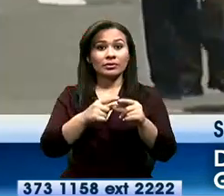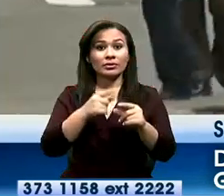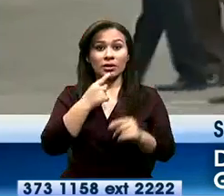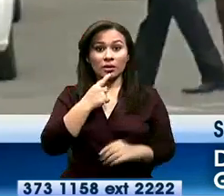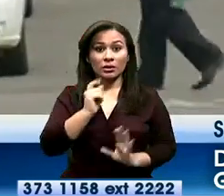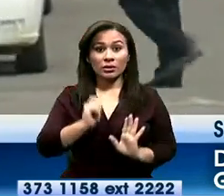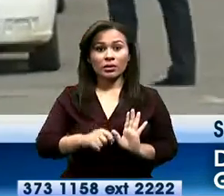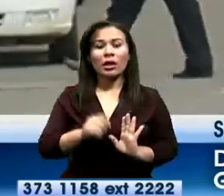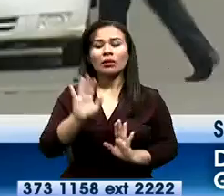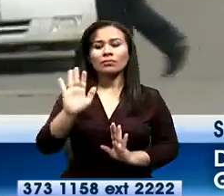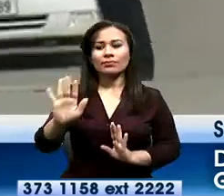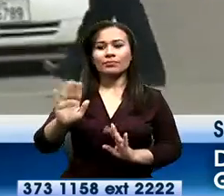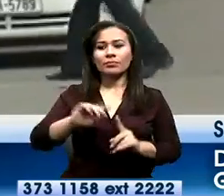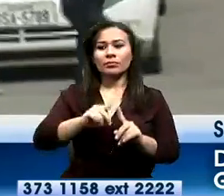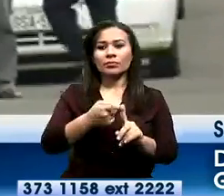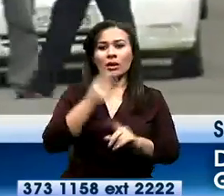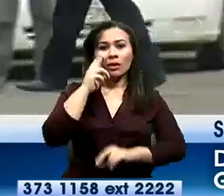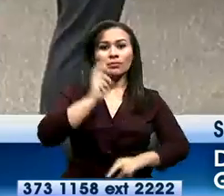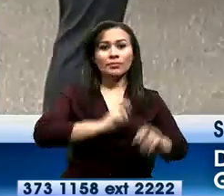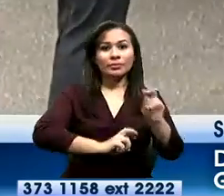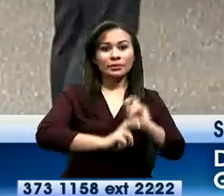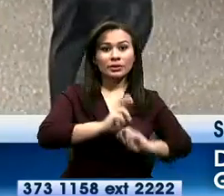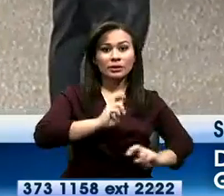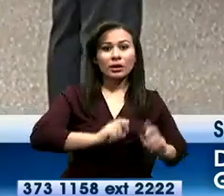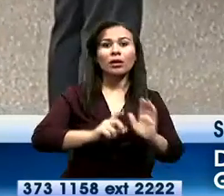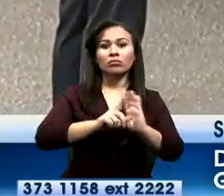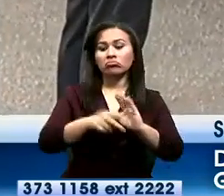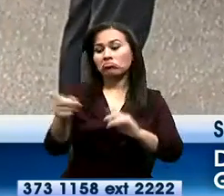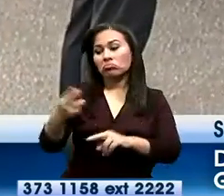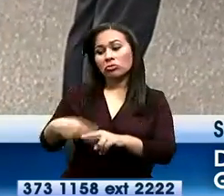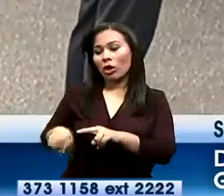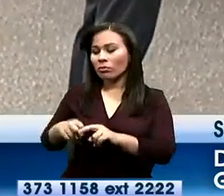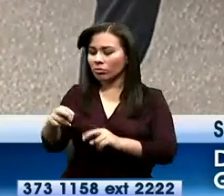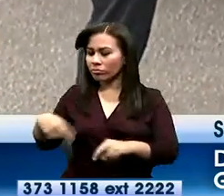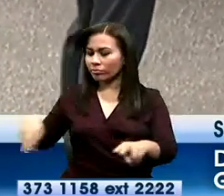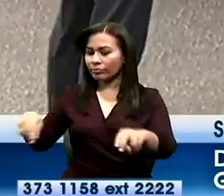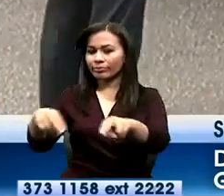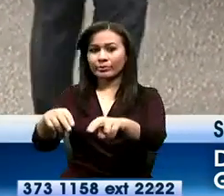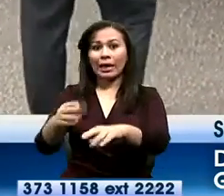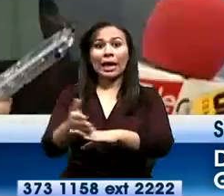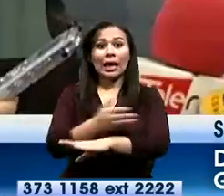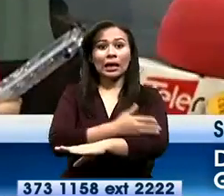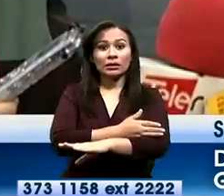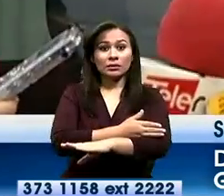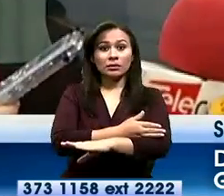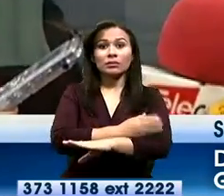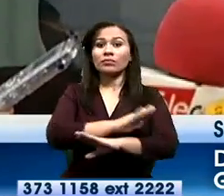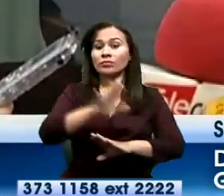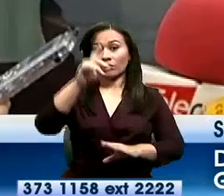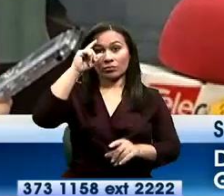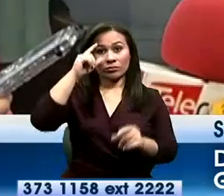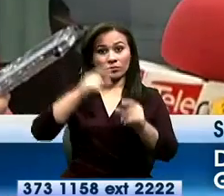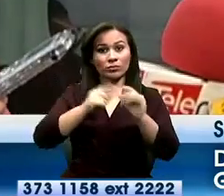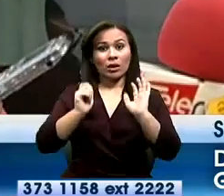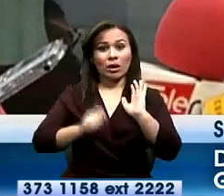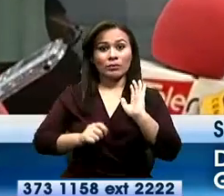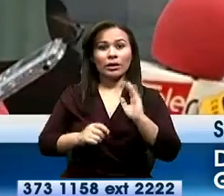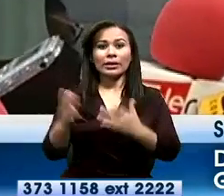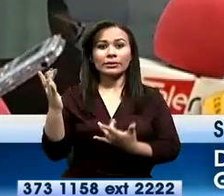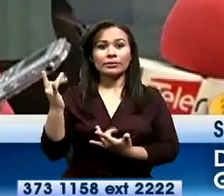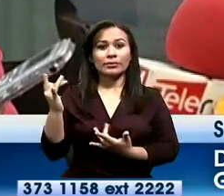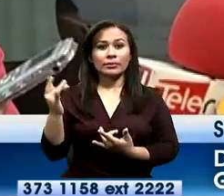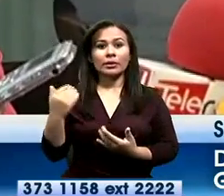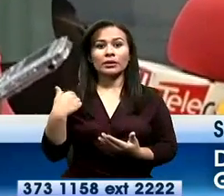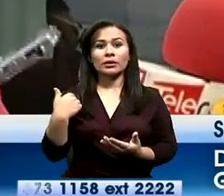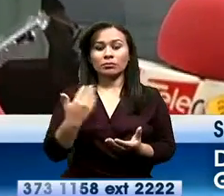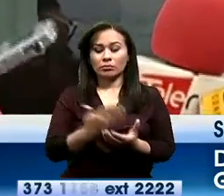más indagaciones. Por lo pronto, la diligencia se cumplió con total normalidad. Antes de esta diligencia, la Fiscalía estimaba ya que contaba con